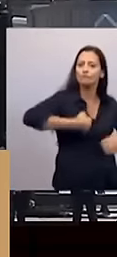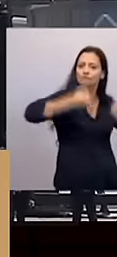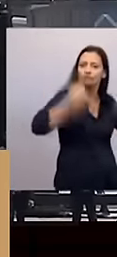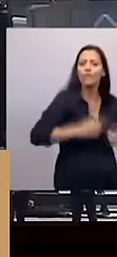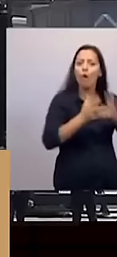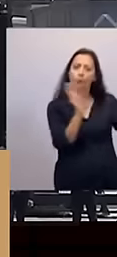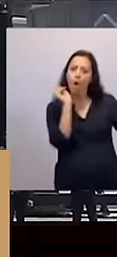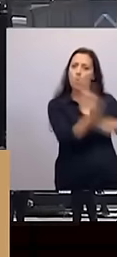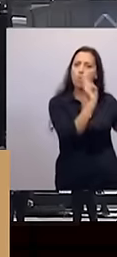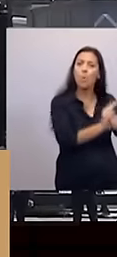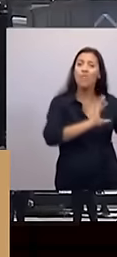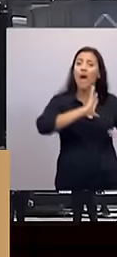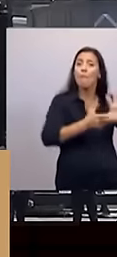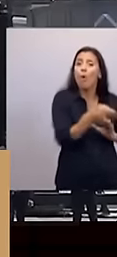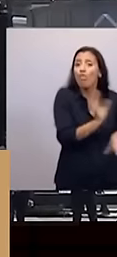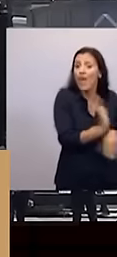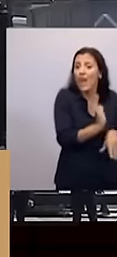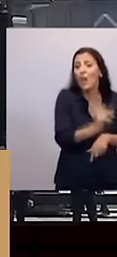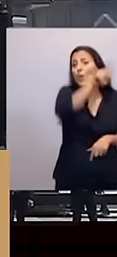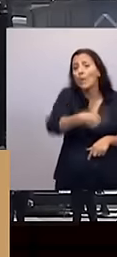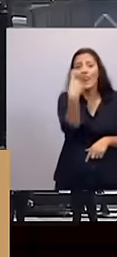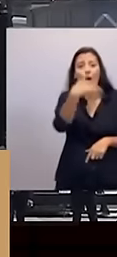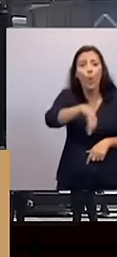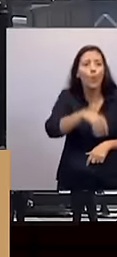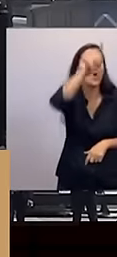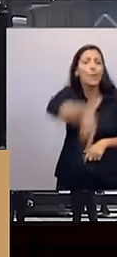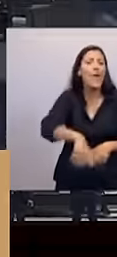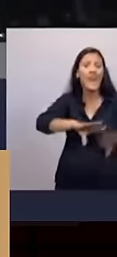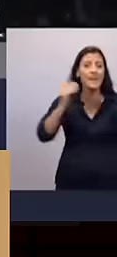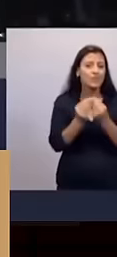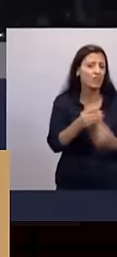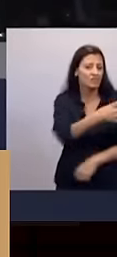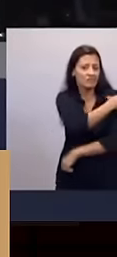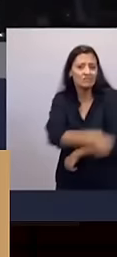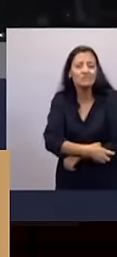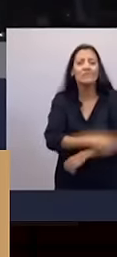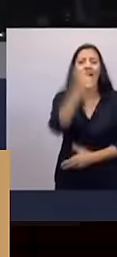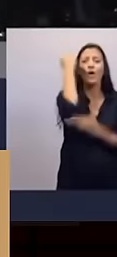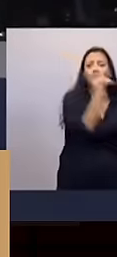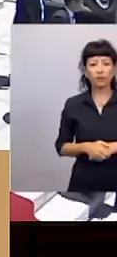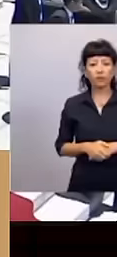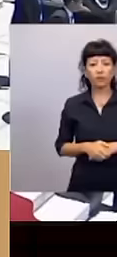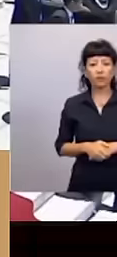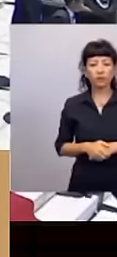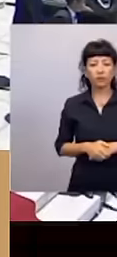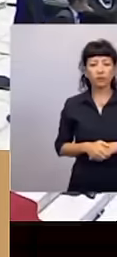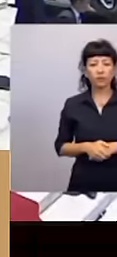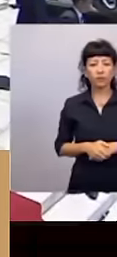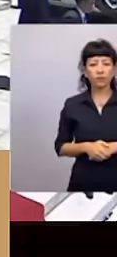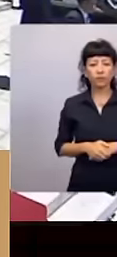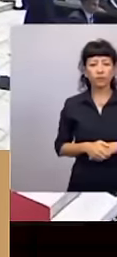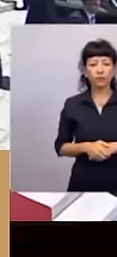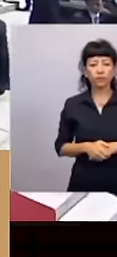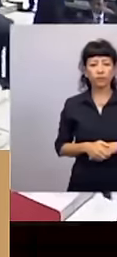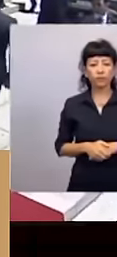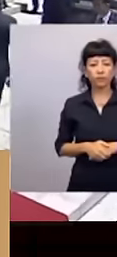tiene la coalición gobernante una exigua mayoría, en el Senado no, están en